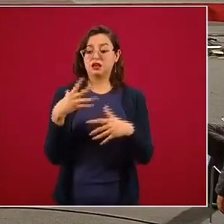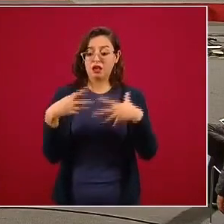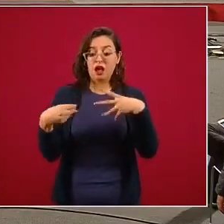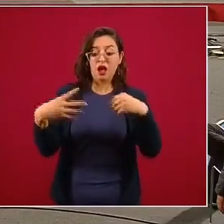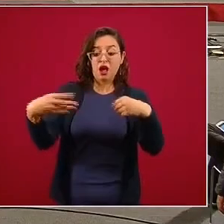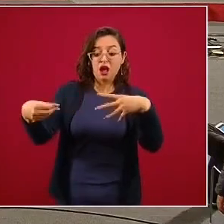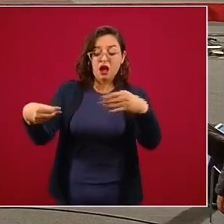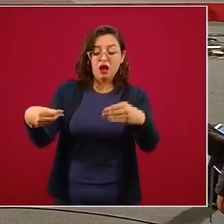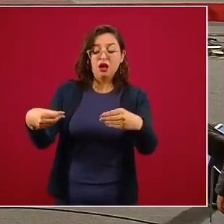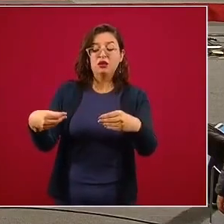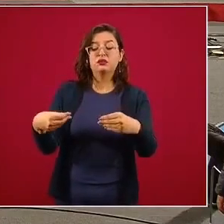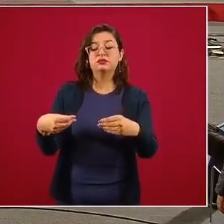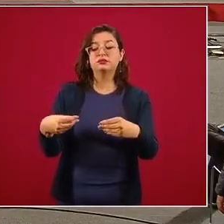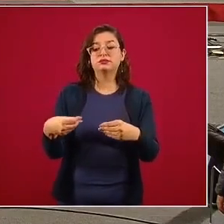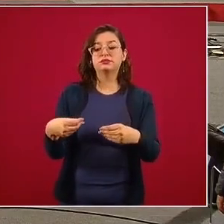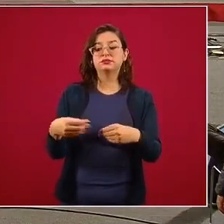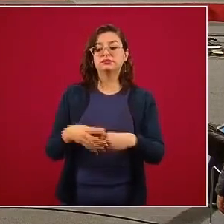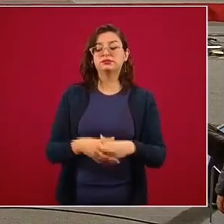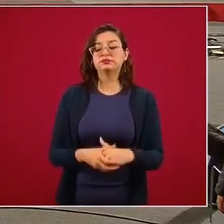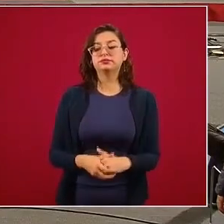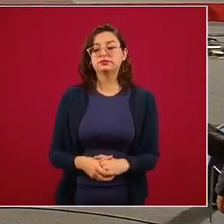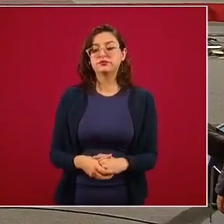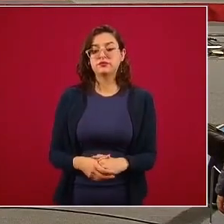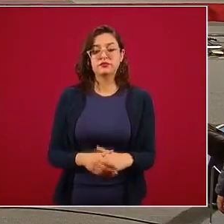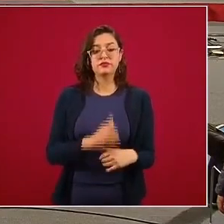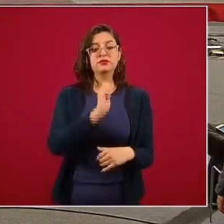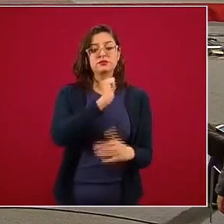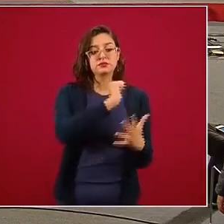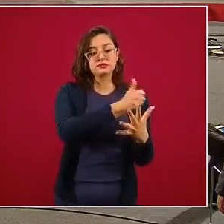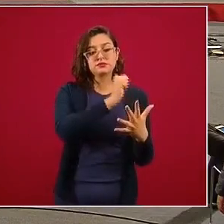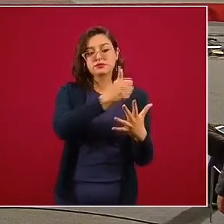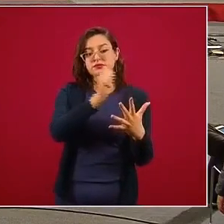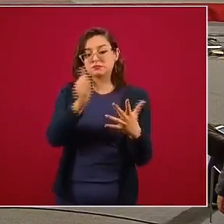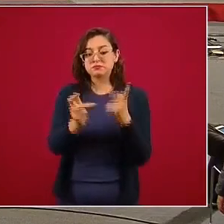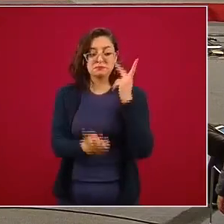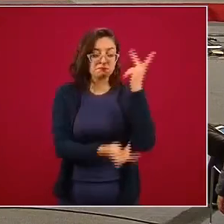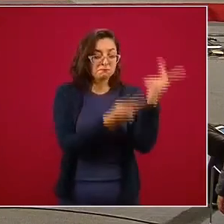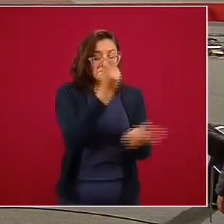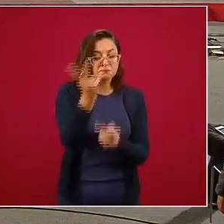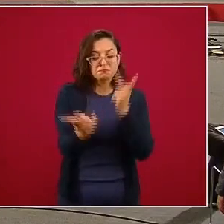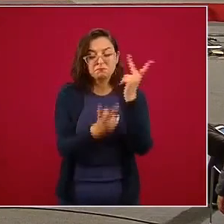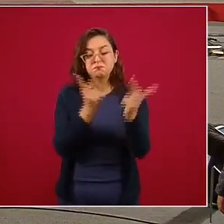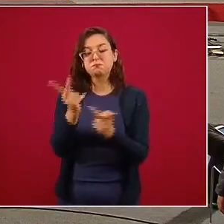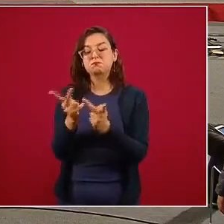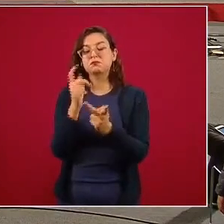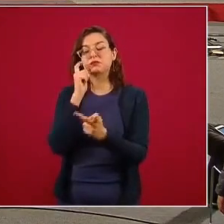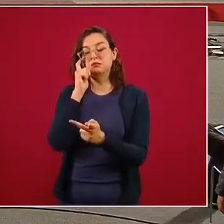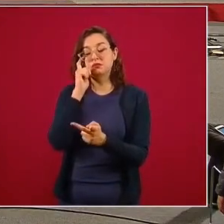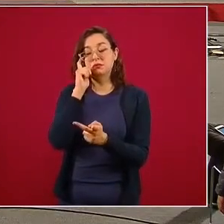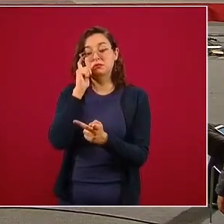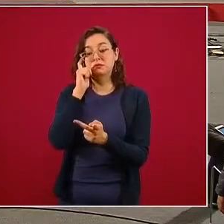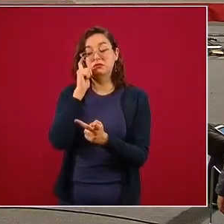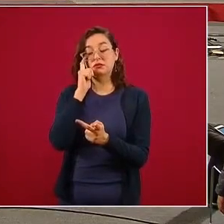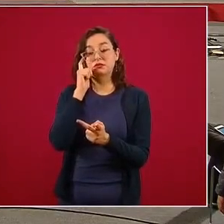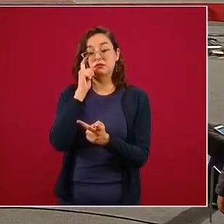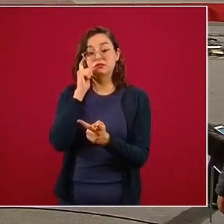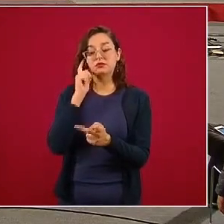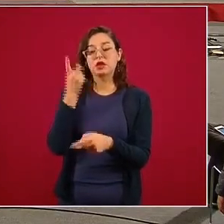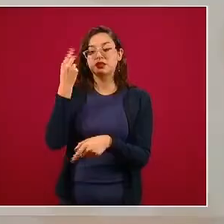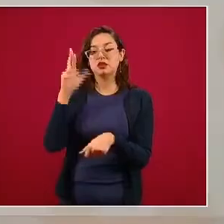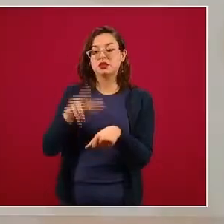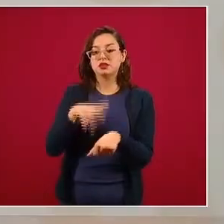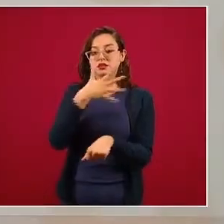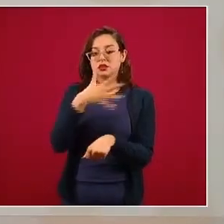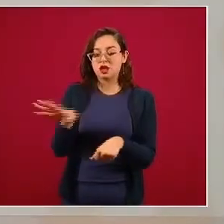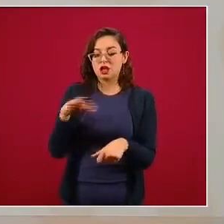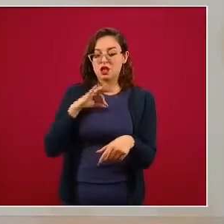hacer la intervención con cada una de ellas, un interrogatorio, esto lo realiza personal de la Dirección